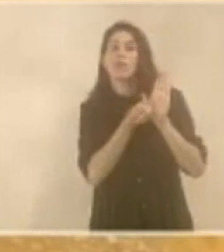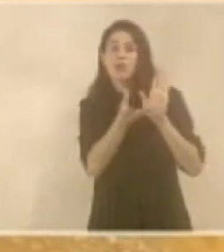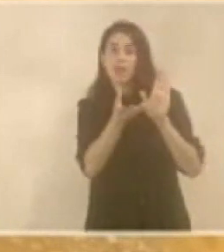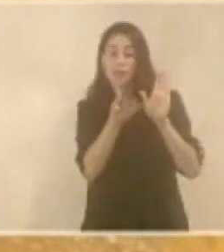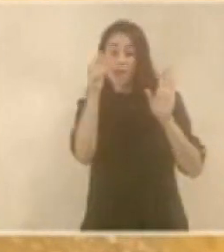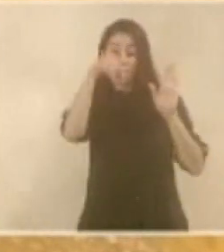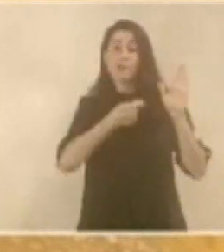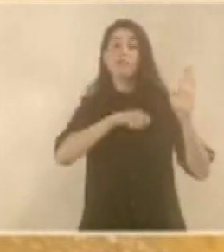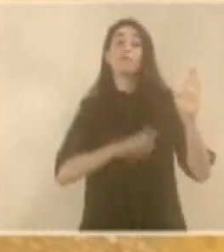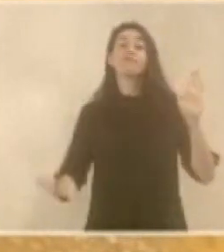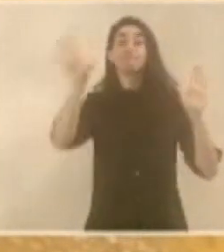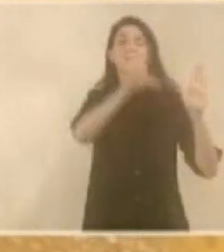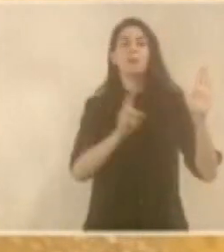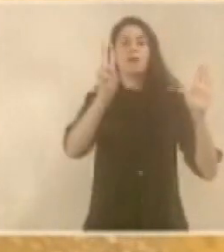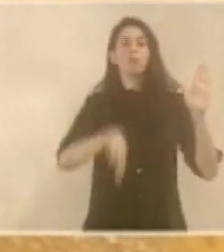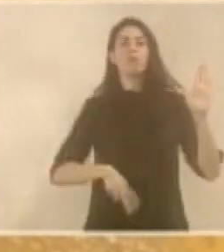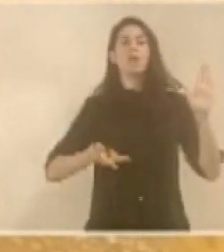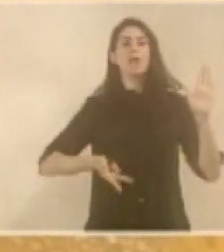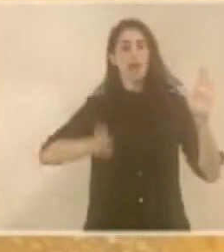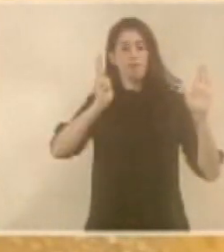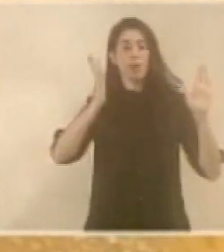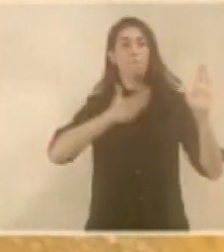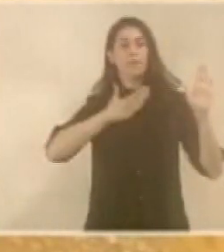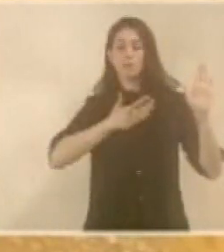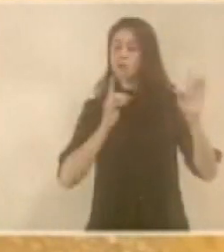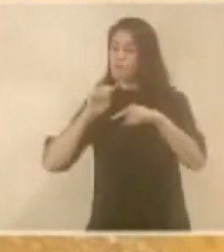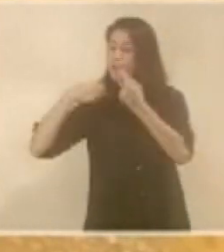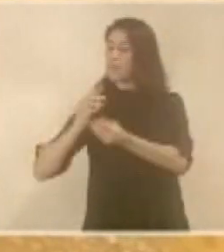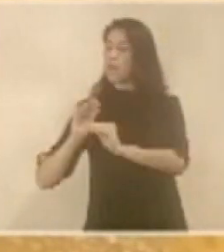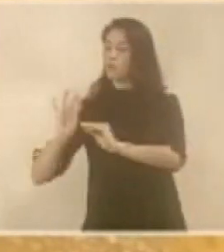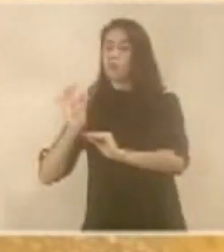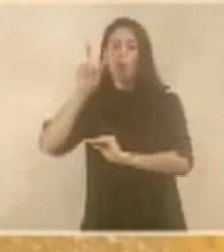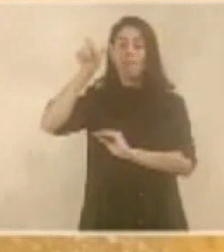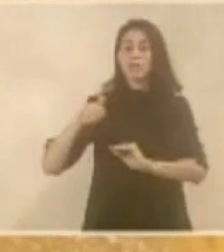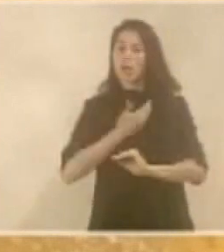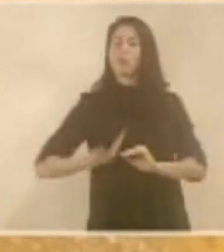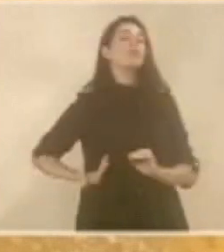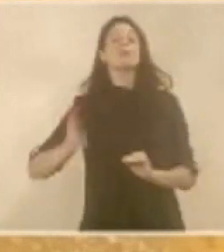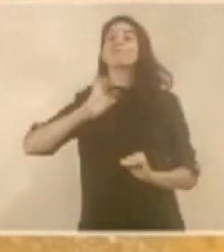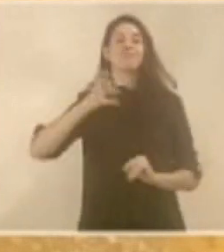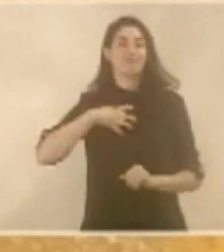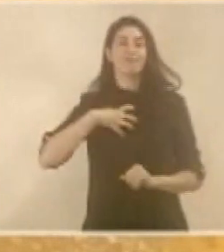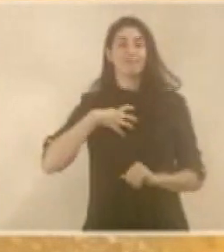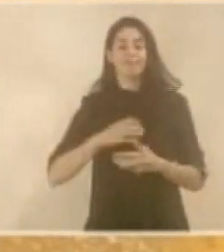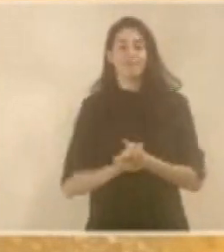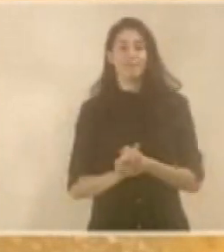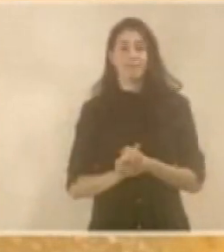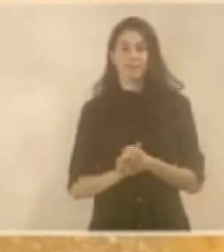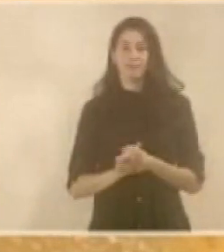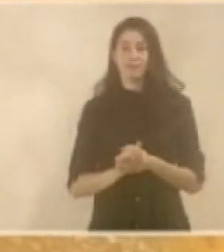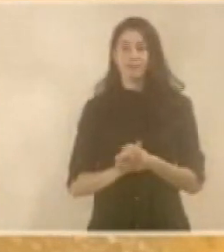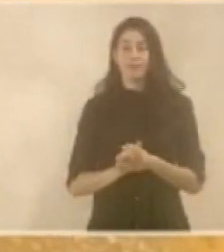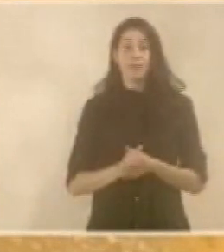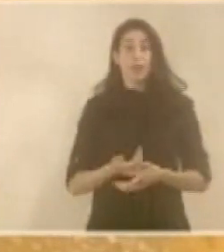ser patrimonio de ninguna familia ni de ninguna persona. Y bien, podemos personificar en la figura